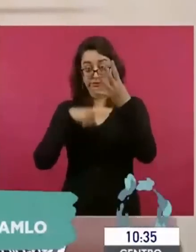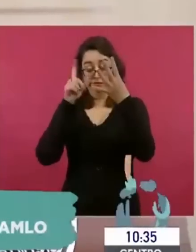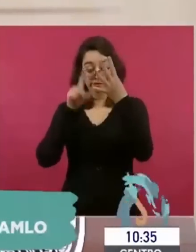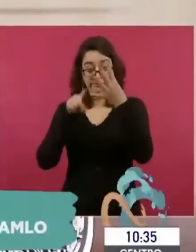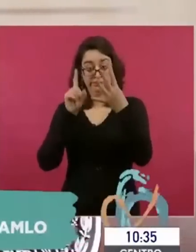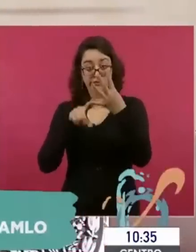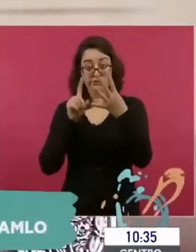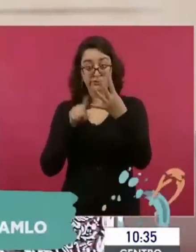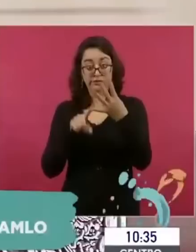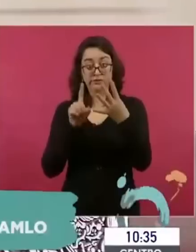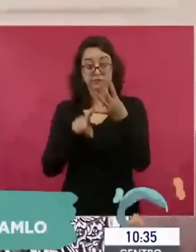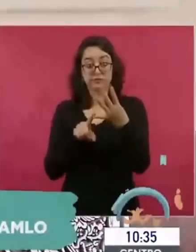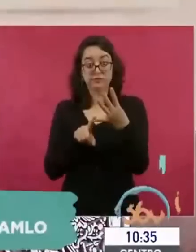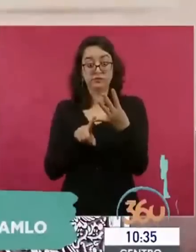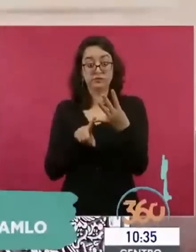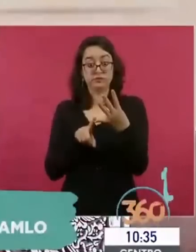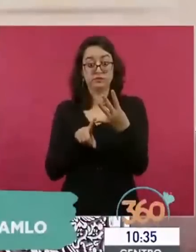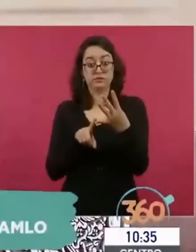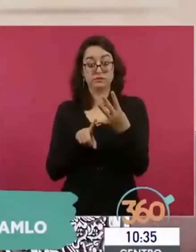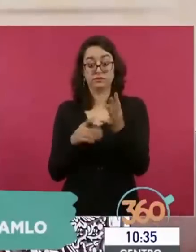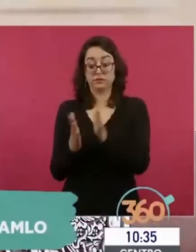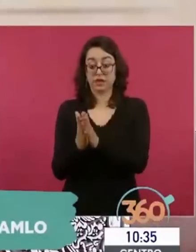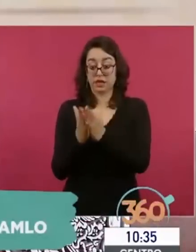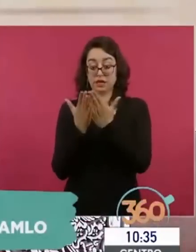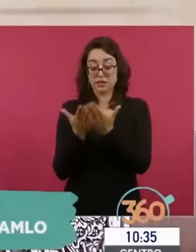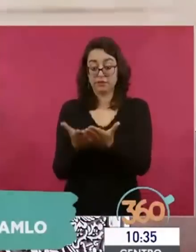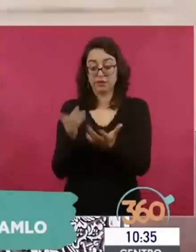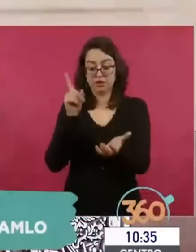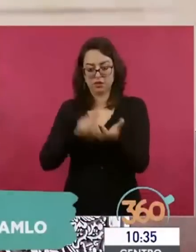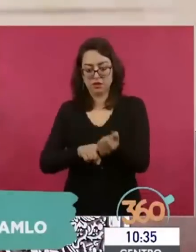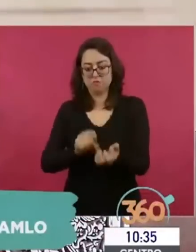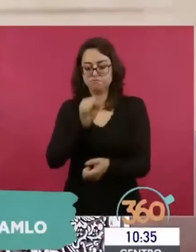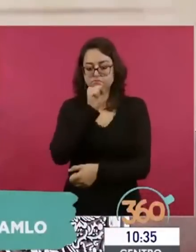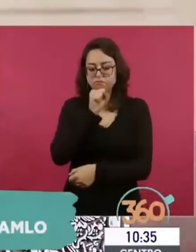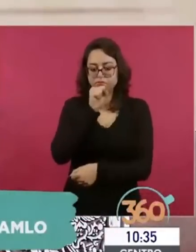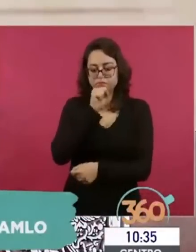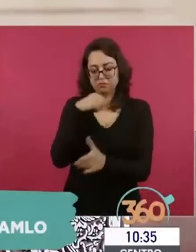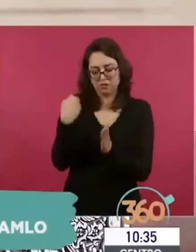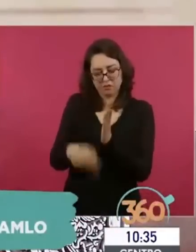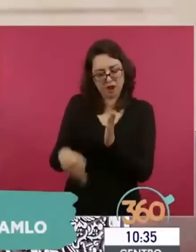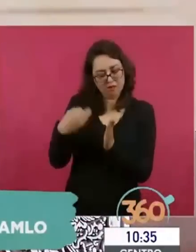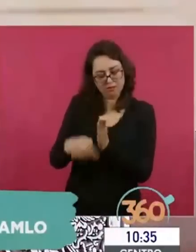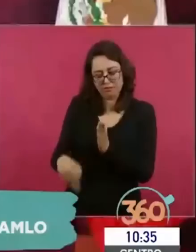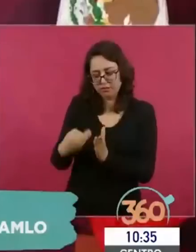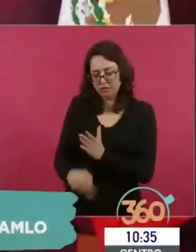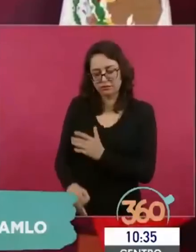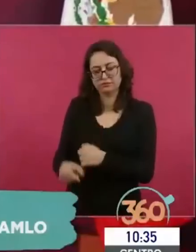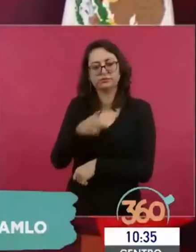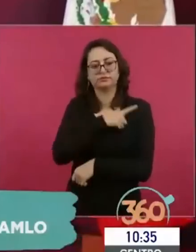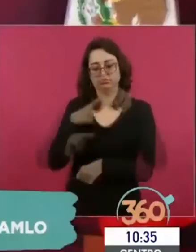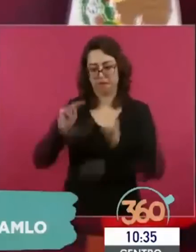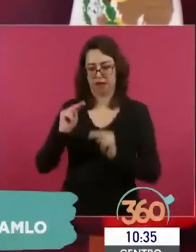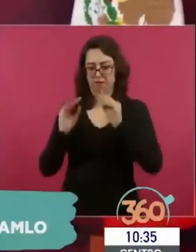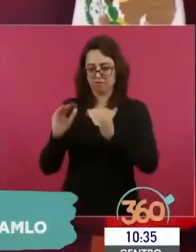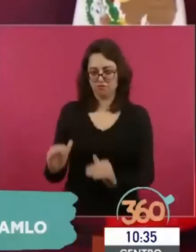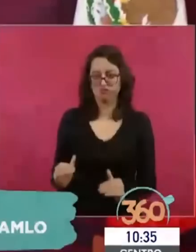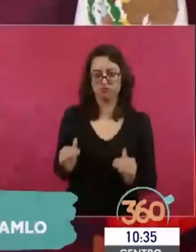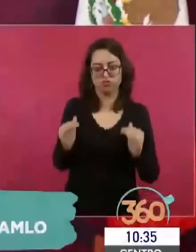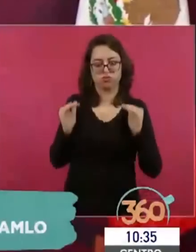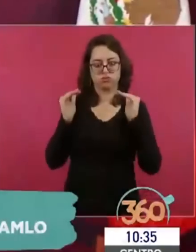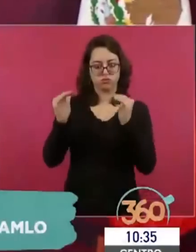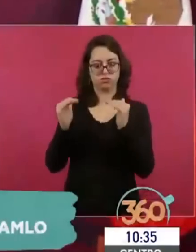cuarto mejorar los contenidos en los libros de texto